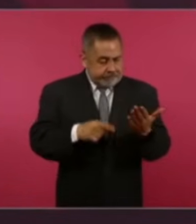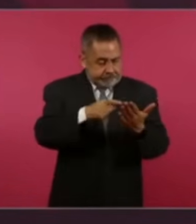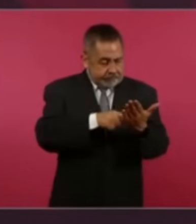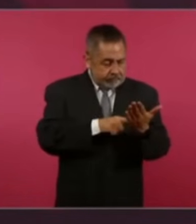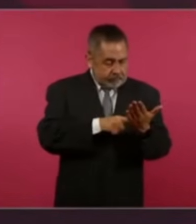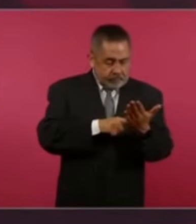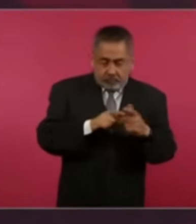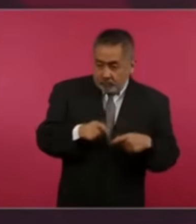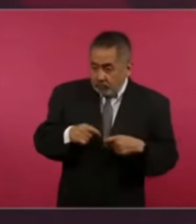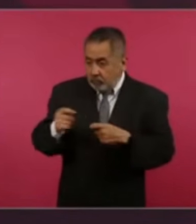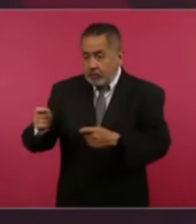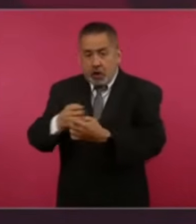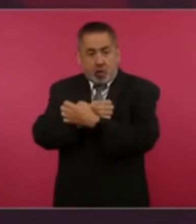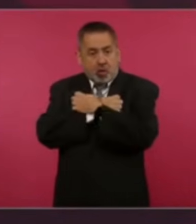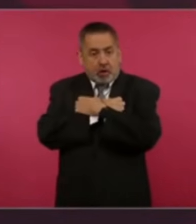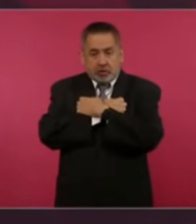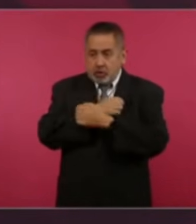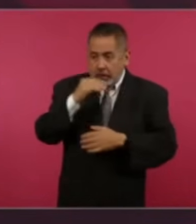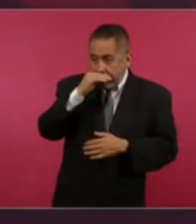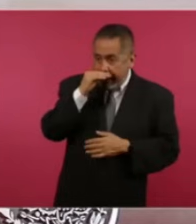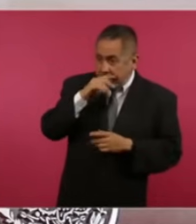efectiva la educación pública,